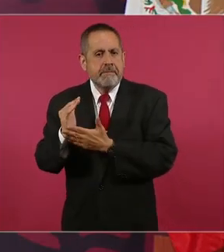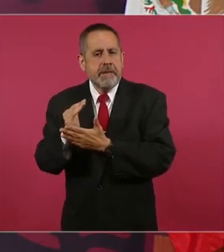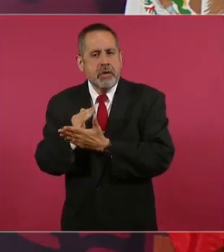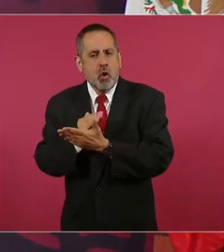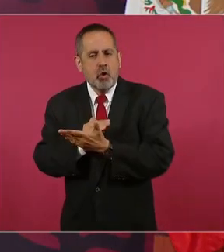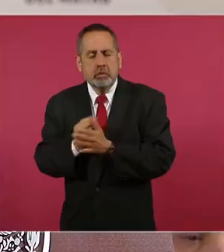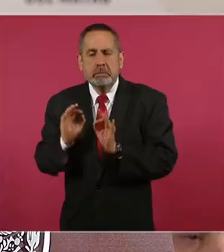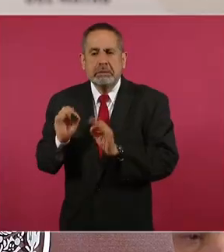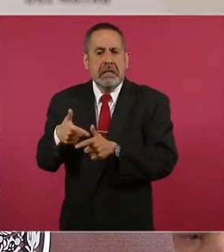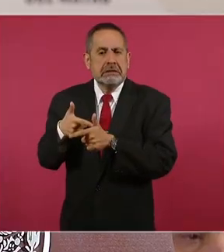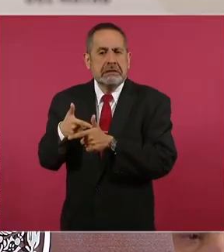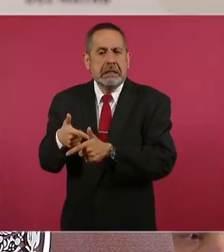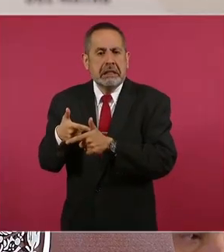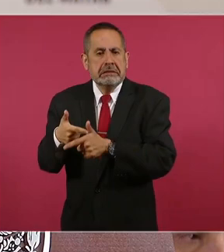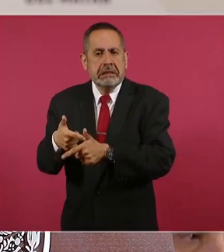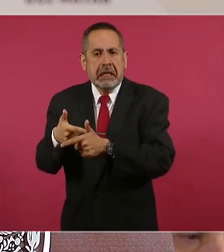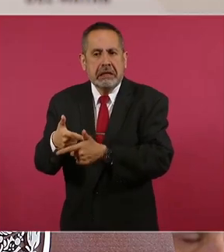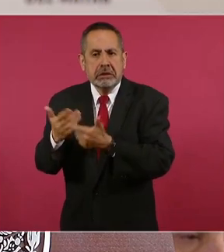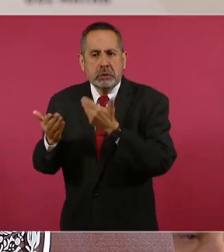Y